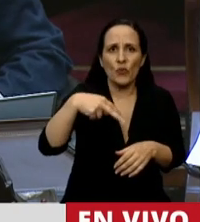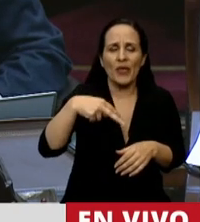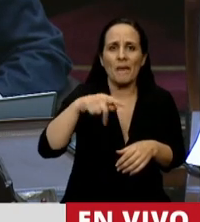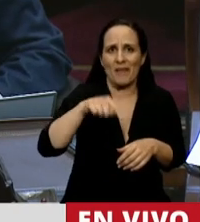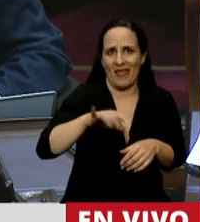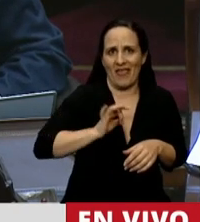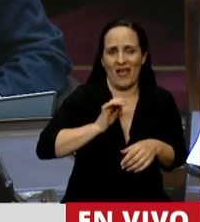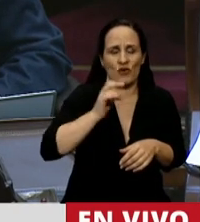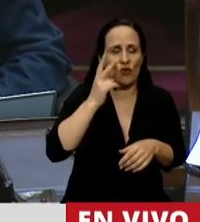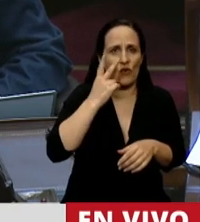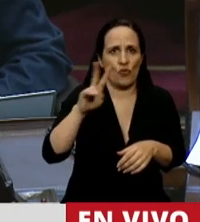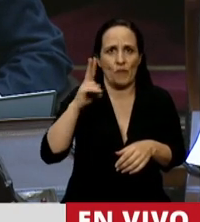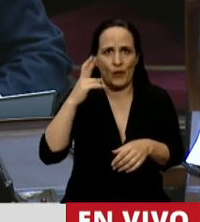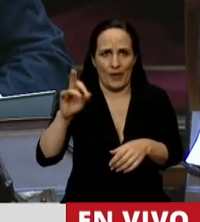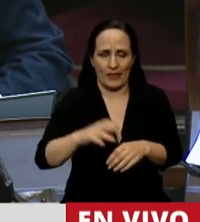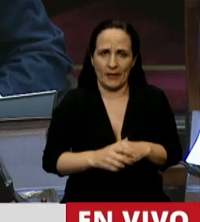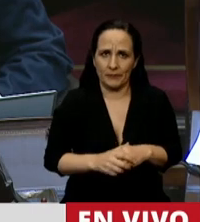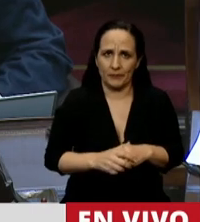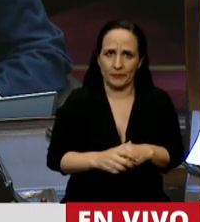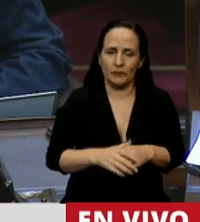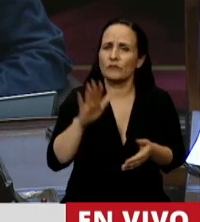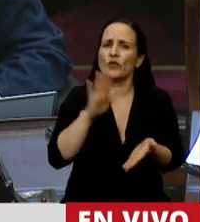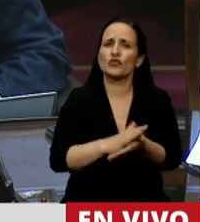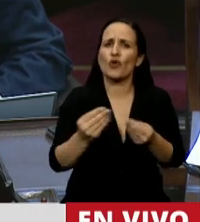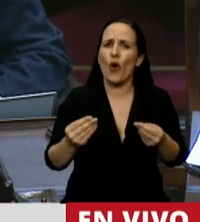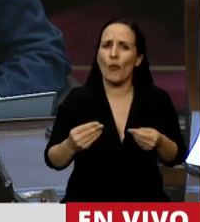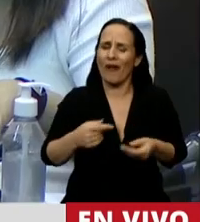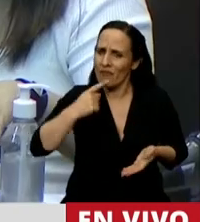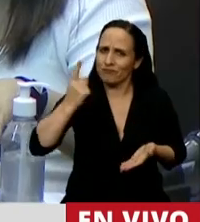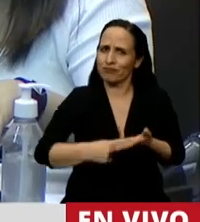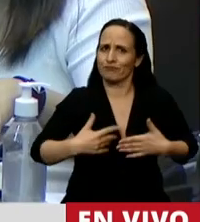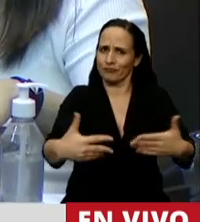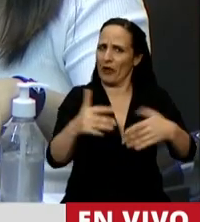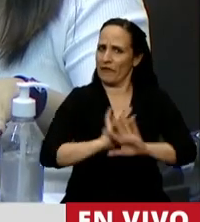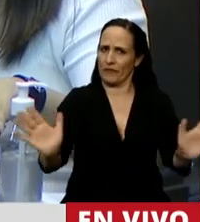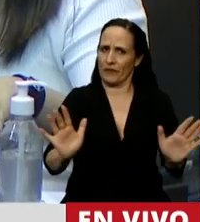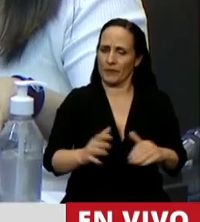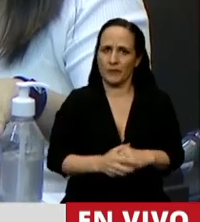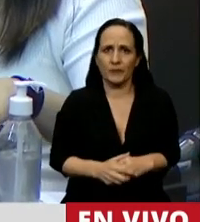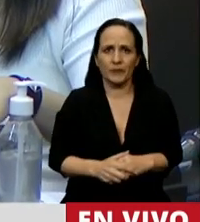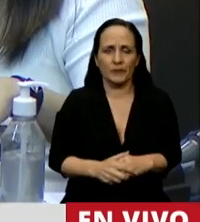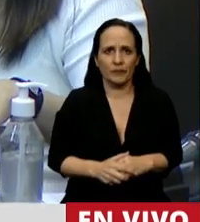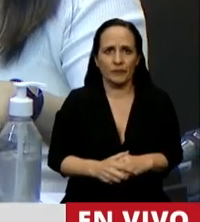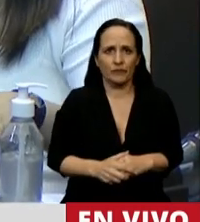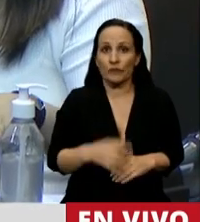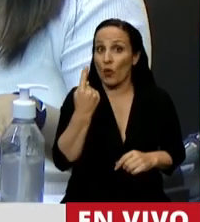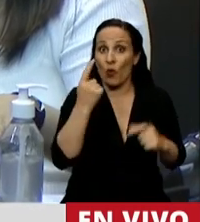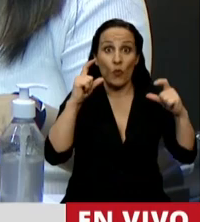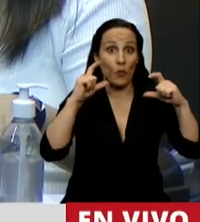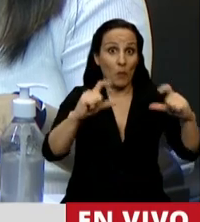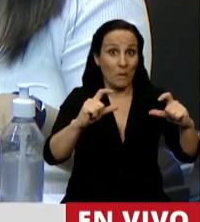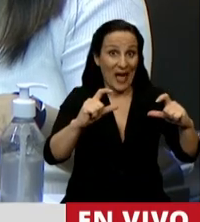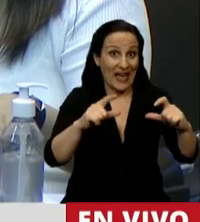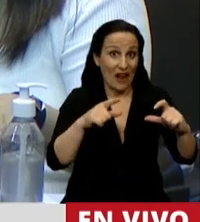del corriente, relativo a la interrupción voluntaria del embarazo. Un párrafo de